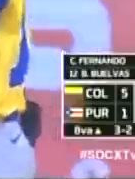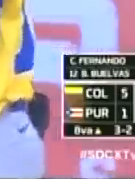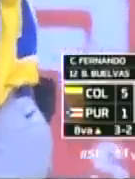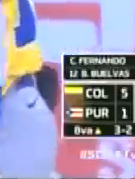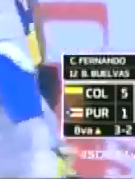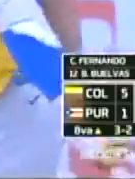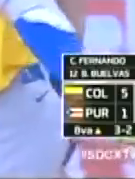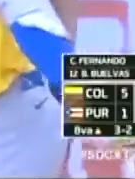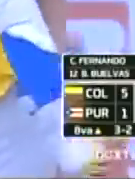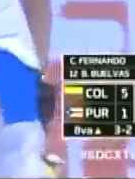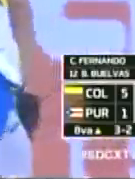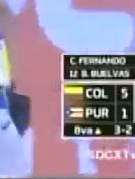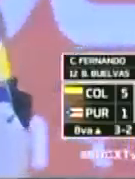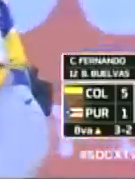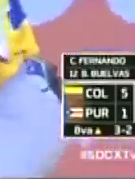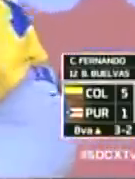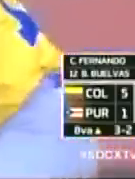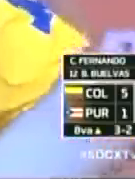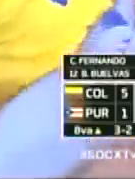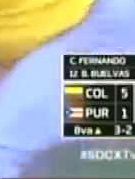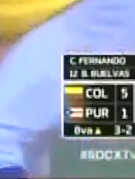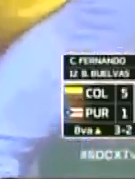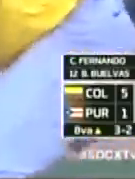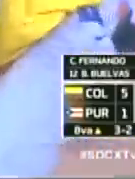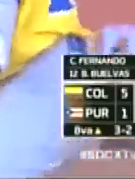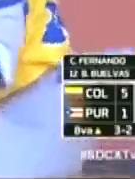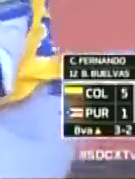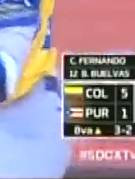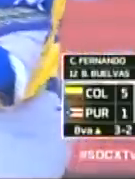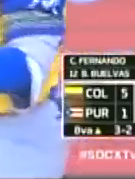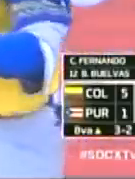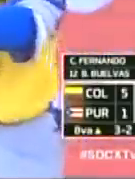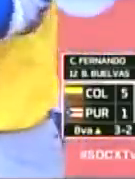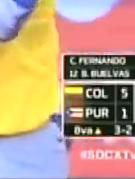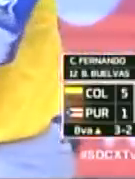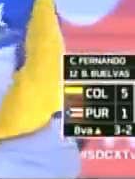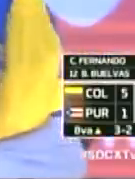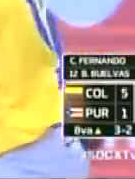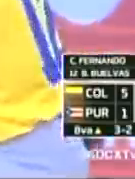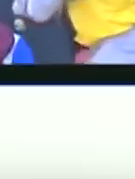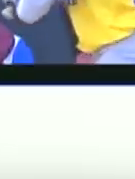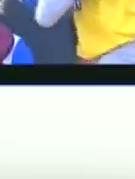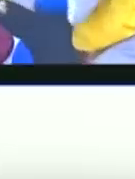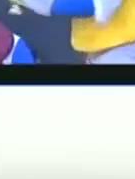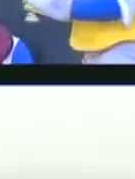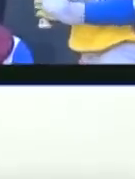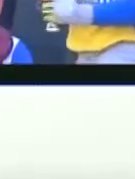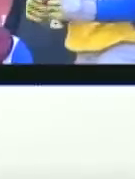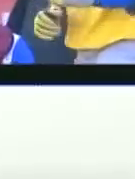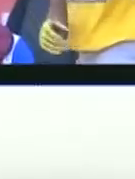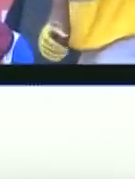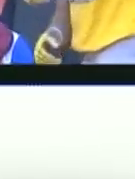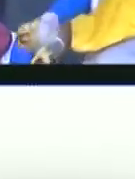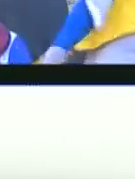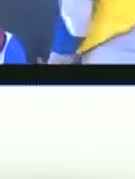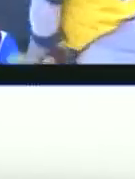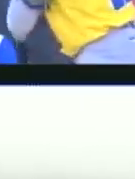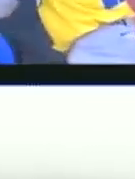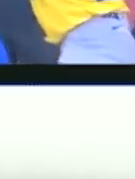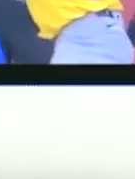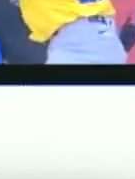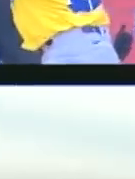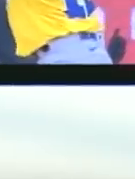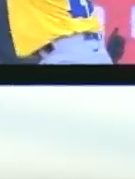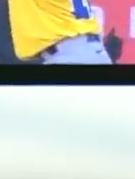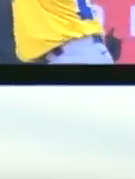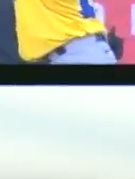Nosotros somos el tricolor, el amarillo, el azul y el rojo que trajo Miranda, que se fundó como bandera de la Revolución de